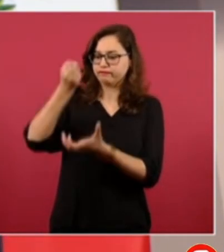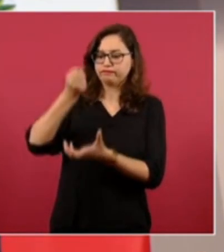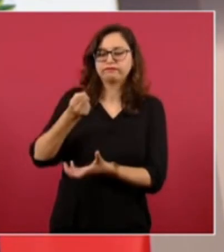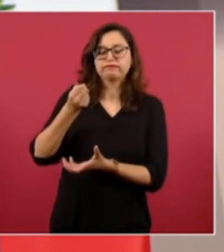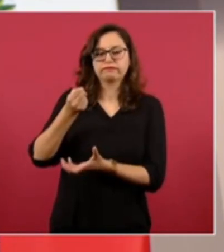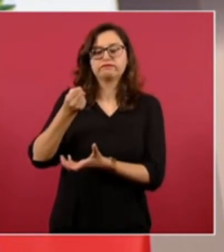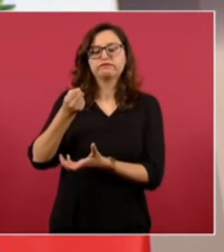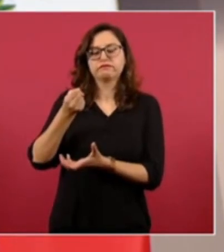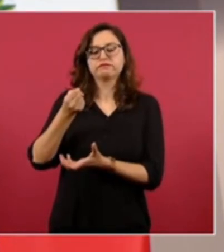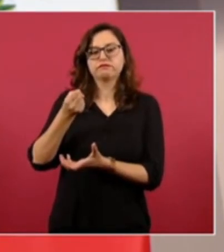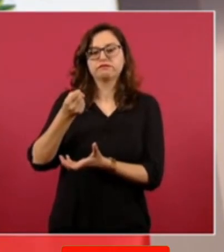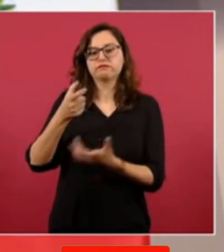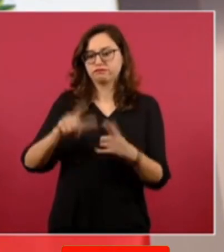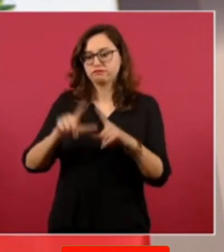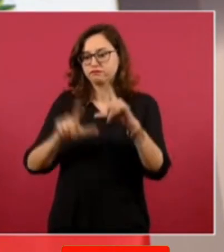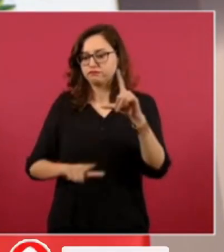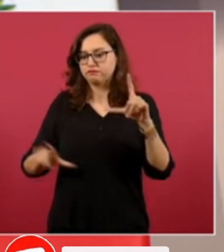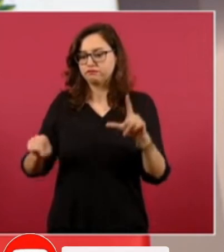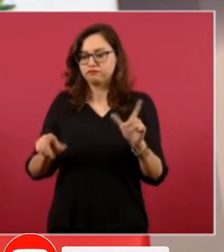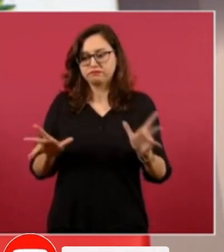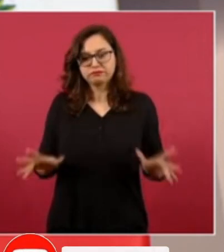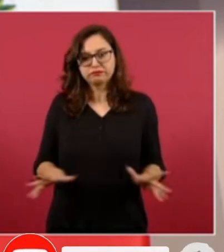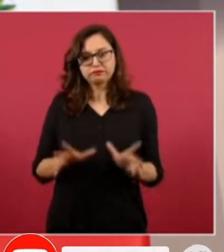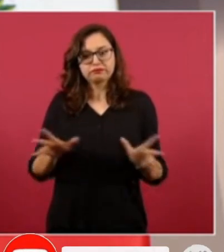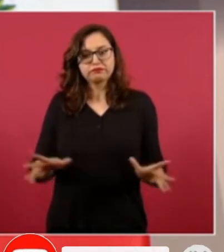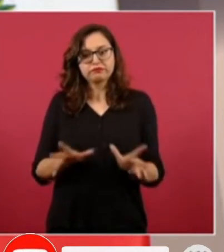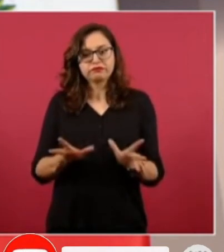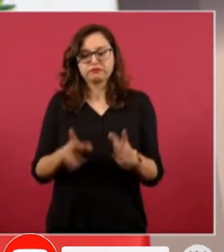en el desarrollo de nuestro país.